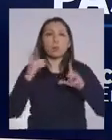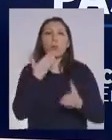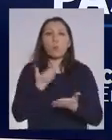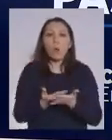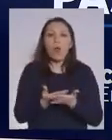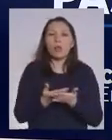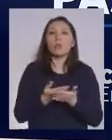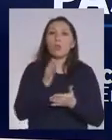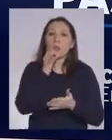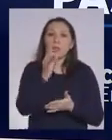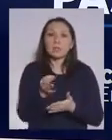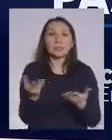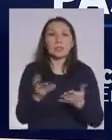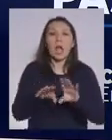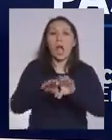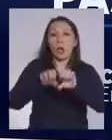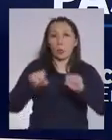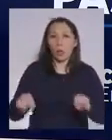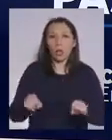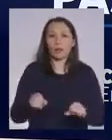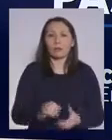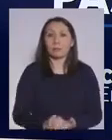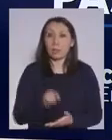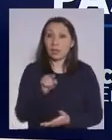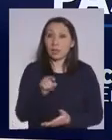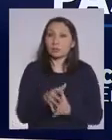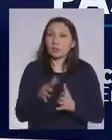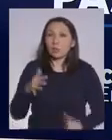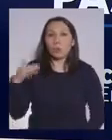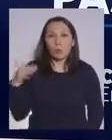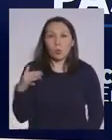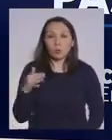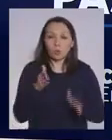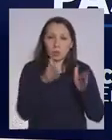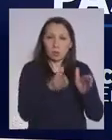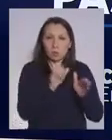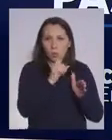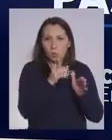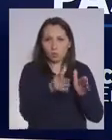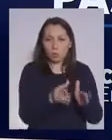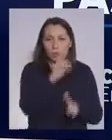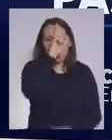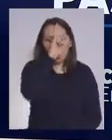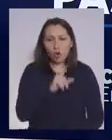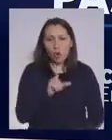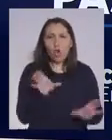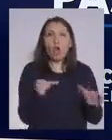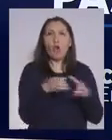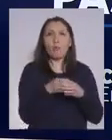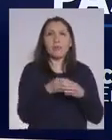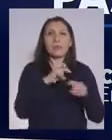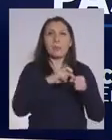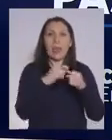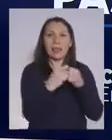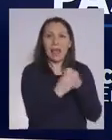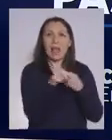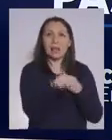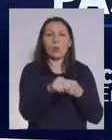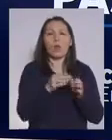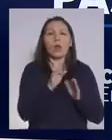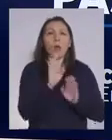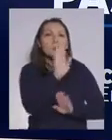de llegar a estos acuerdos para esto es muy importante por una parte el rol de los comités paritarios de higiene y seguridad